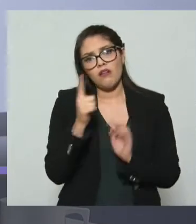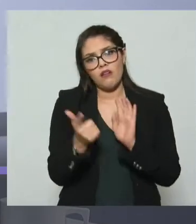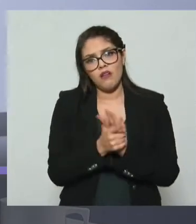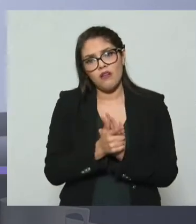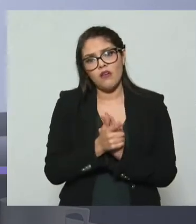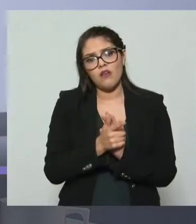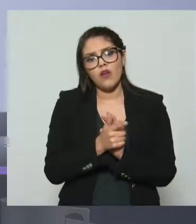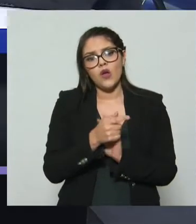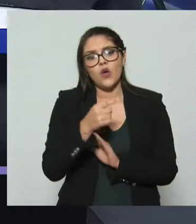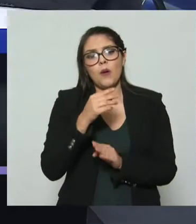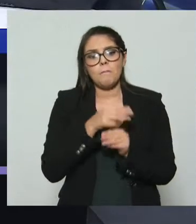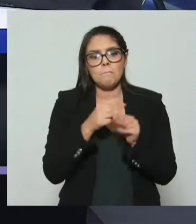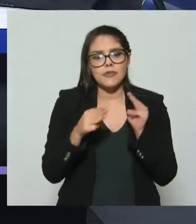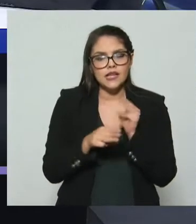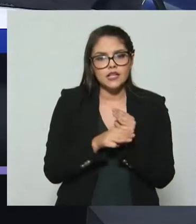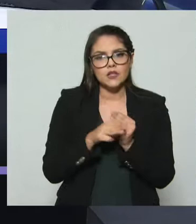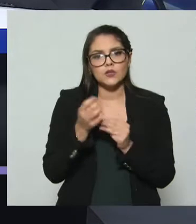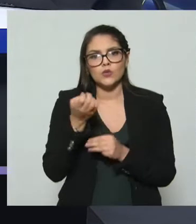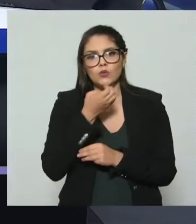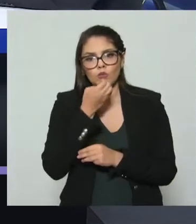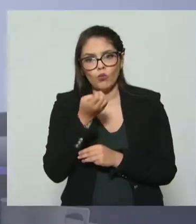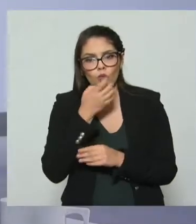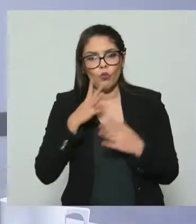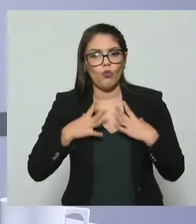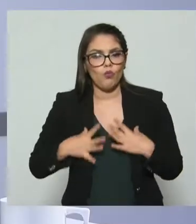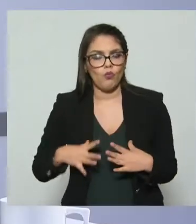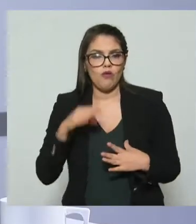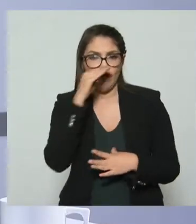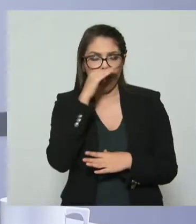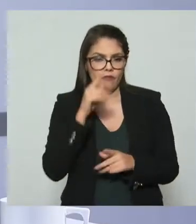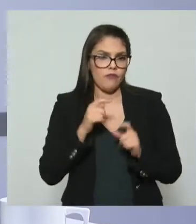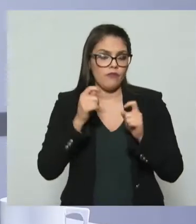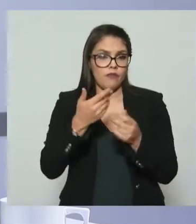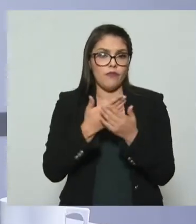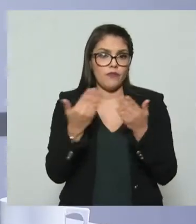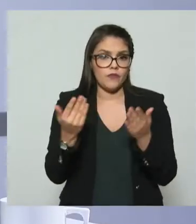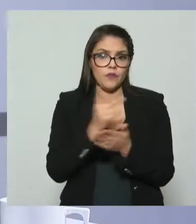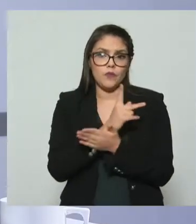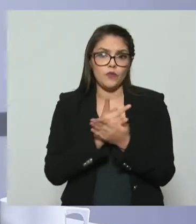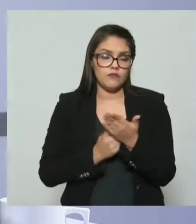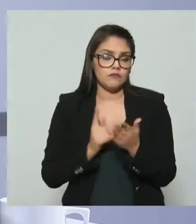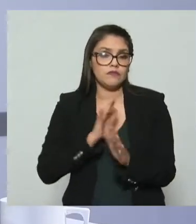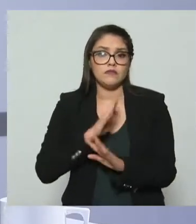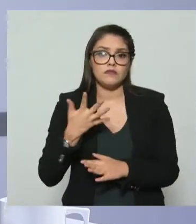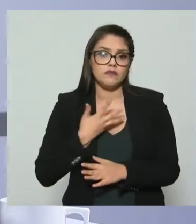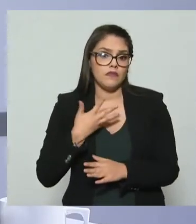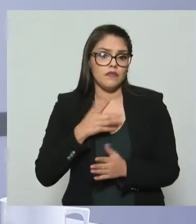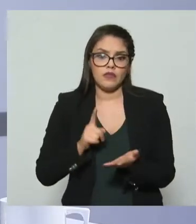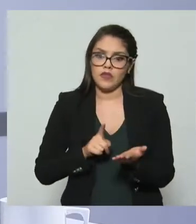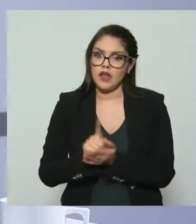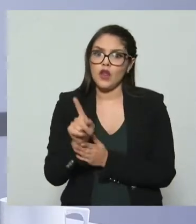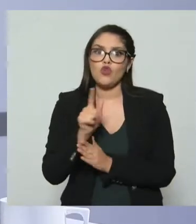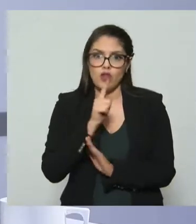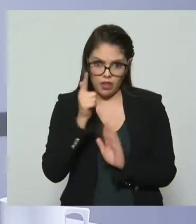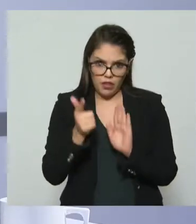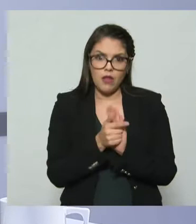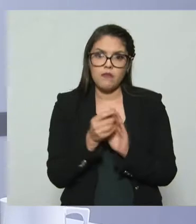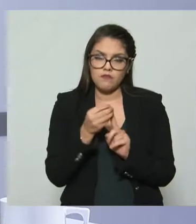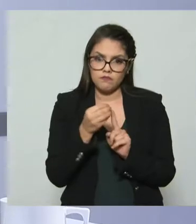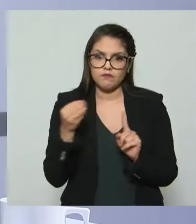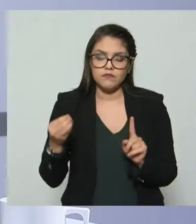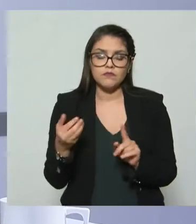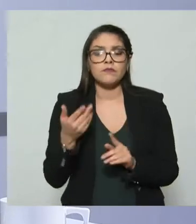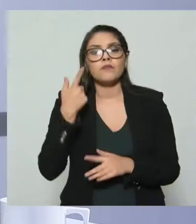uniformes escolares, para que este programa sea ya un derecho jurídico legal, la ley